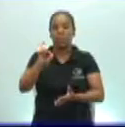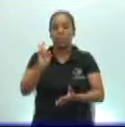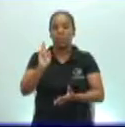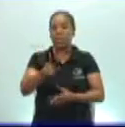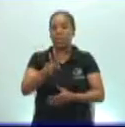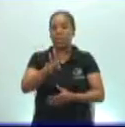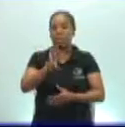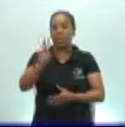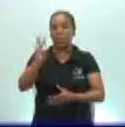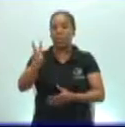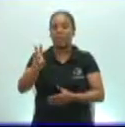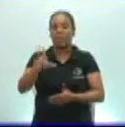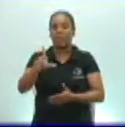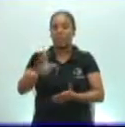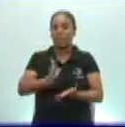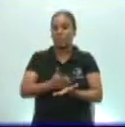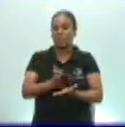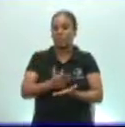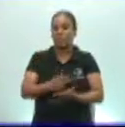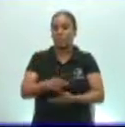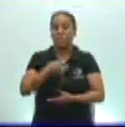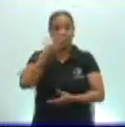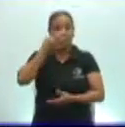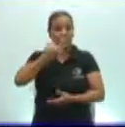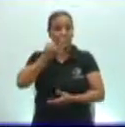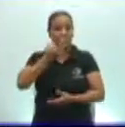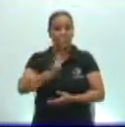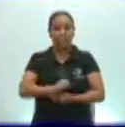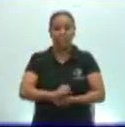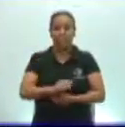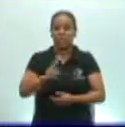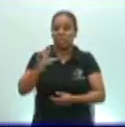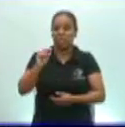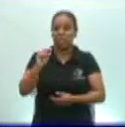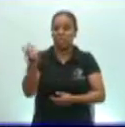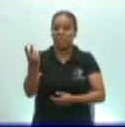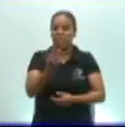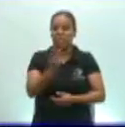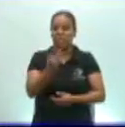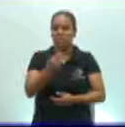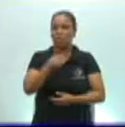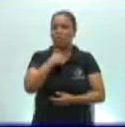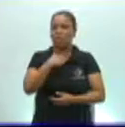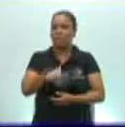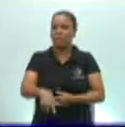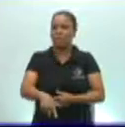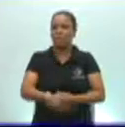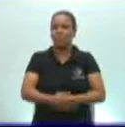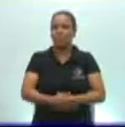página 43 y quiero comentarles qué plantean dichos ejercicios.